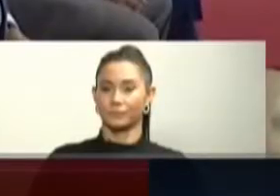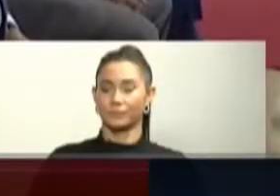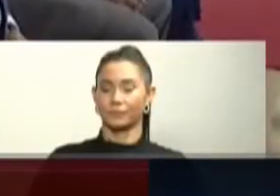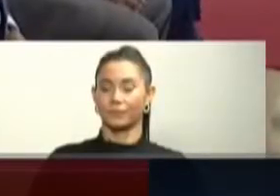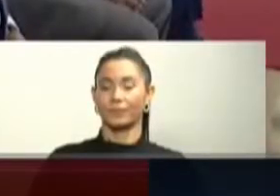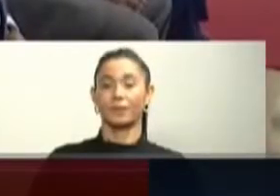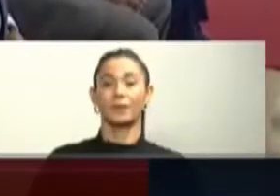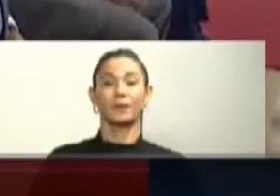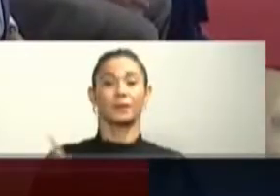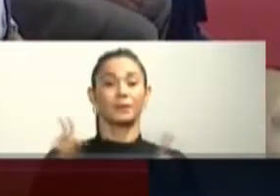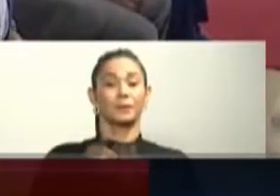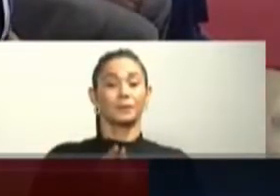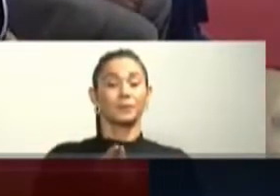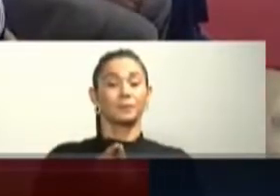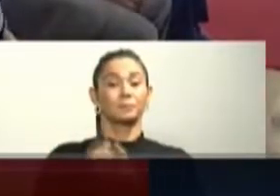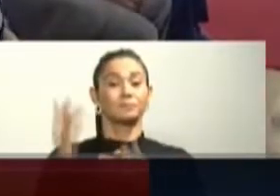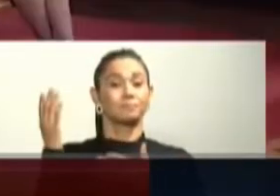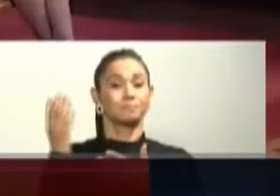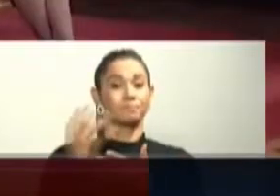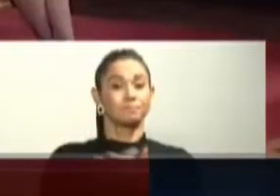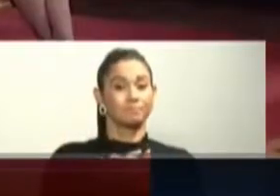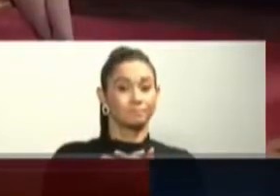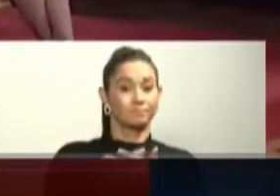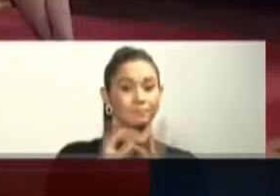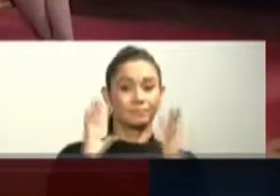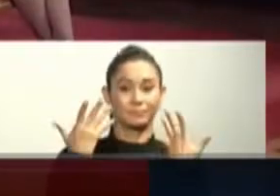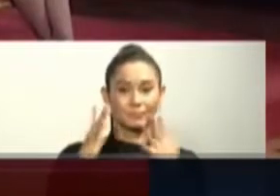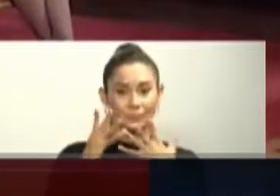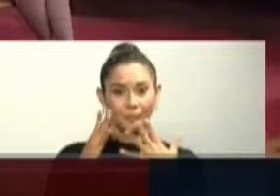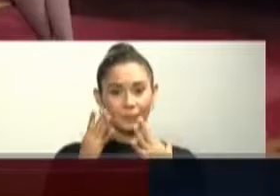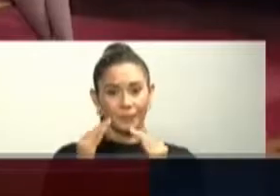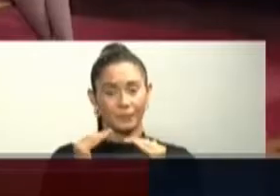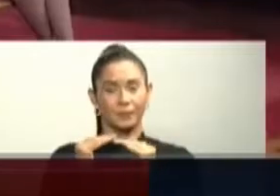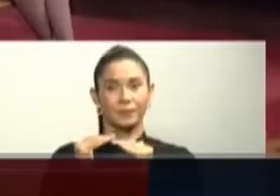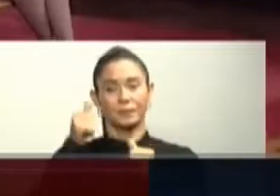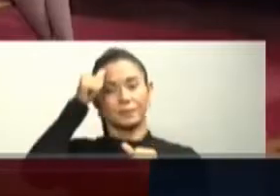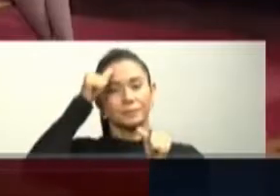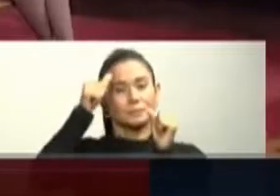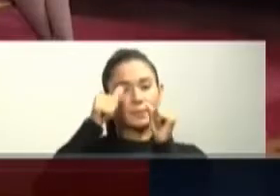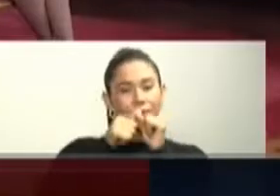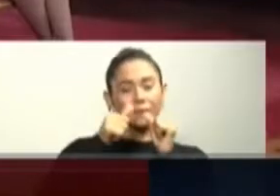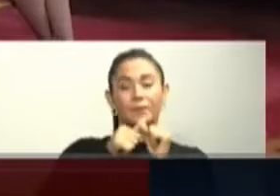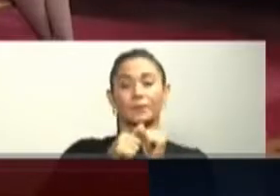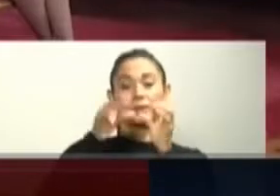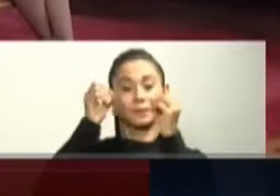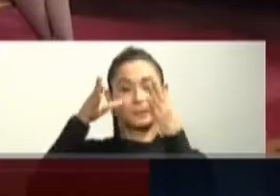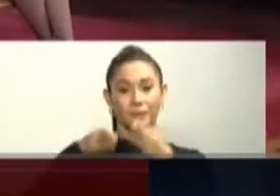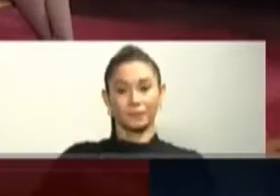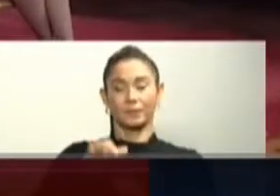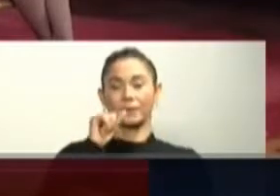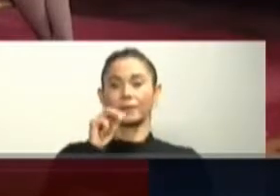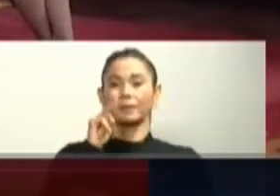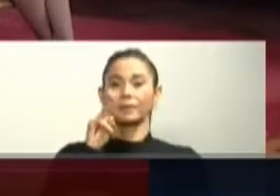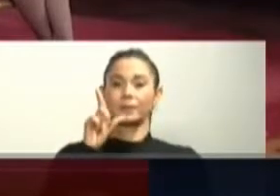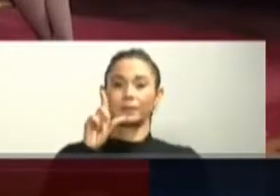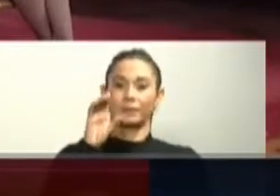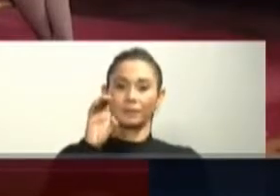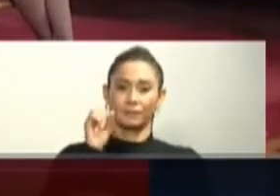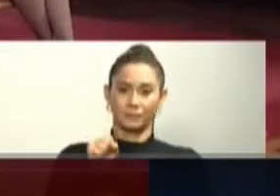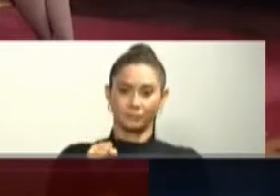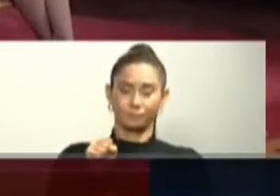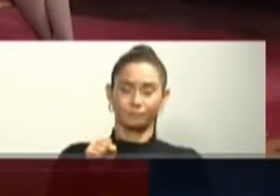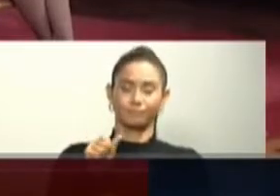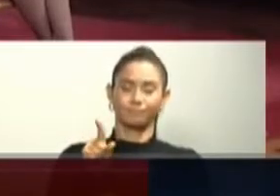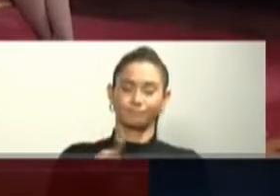Quiero aprovechar ese aplauso que hacemos llegar hasta el cielo a nuestra eterna Ibelice Prats Ramírez de Pérez también,